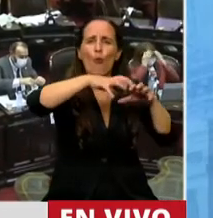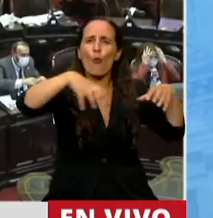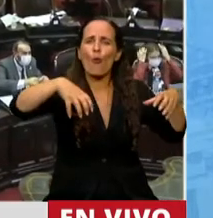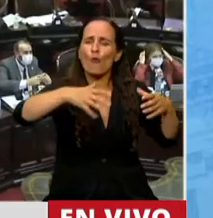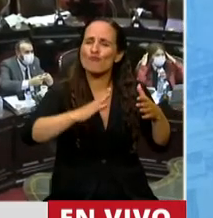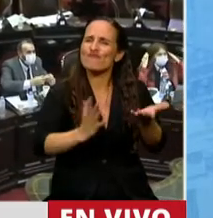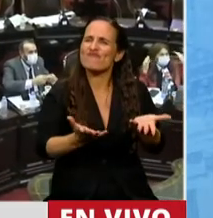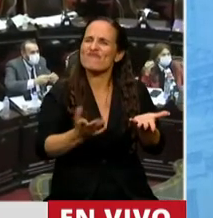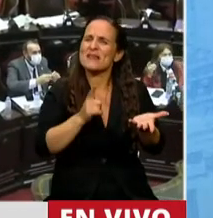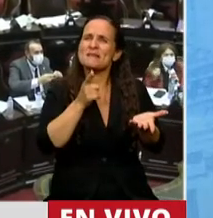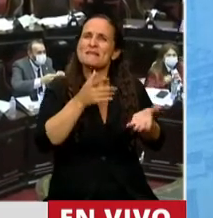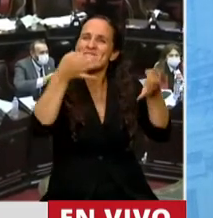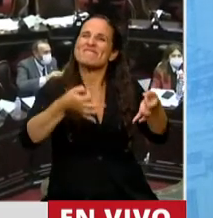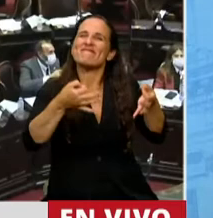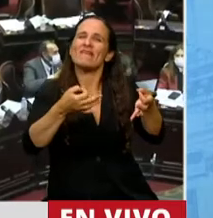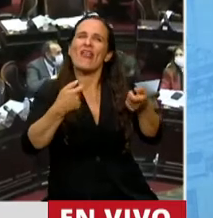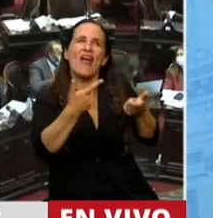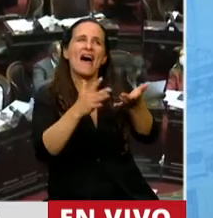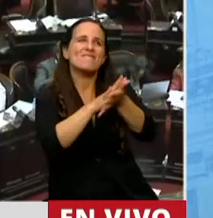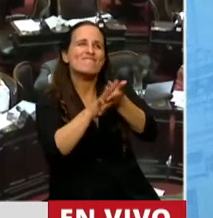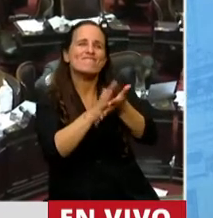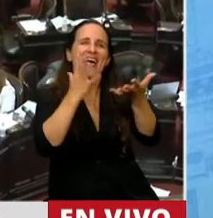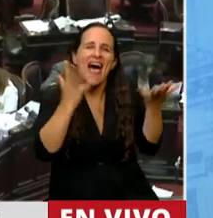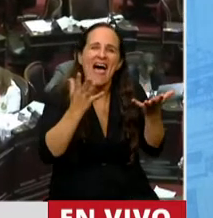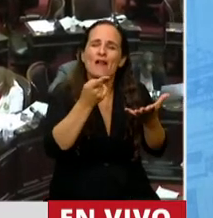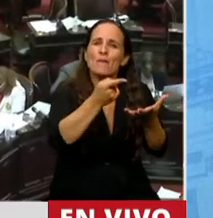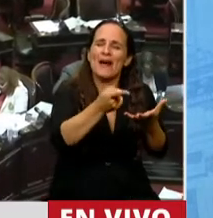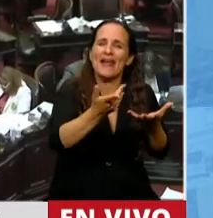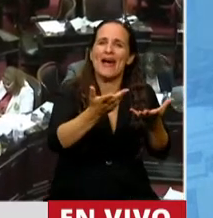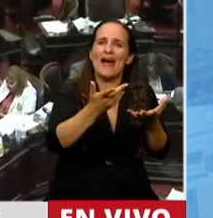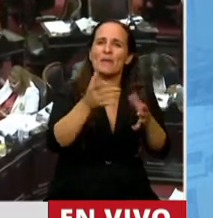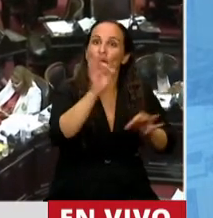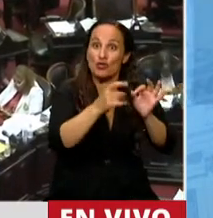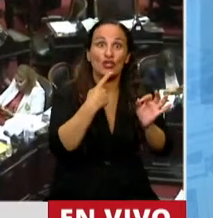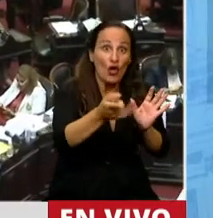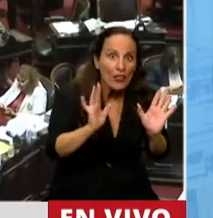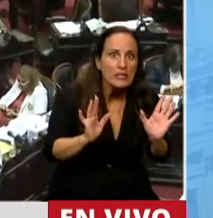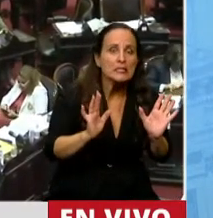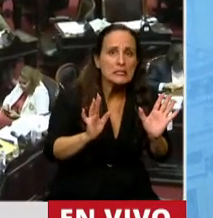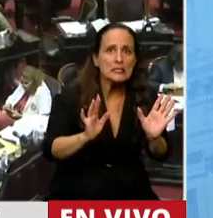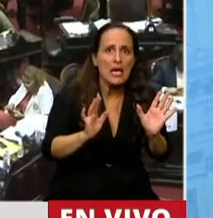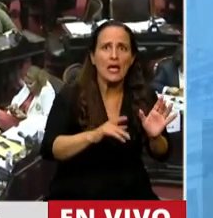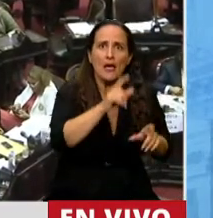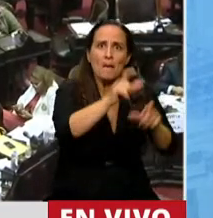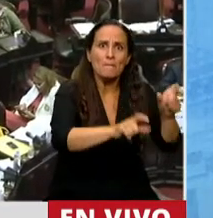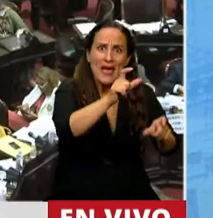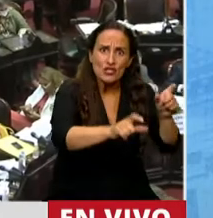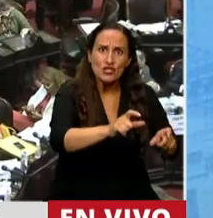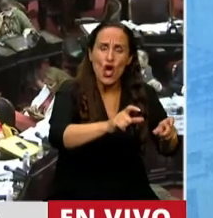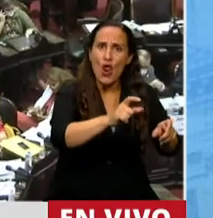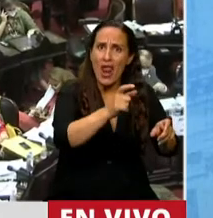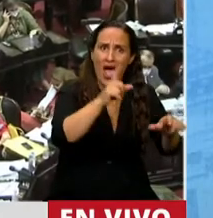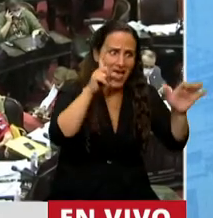verdadera reparación para aquello que como dice el proyecto han desarrollado tareas de vigilancia estaban